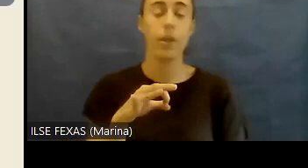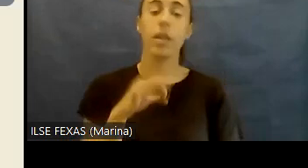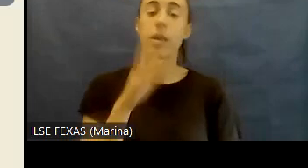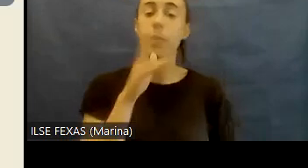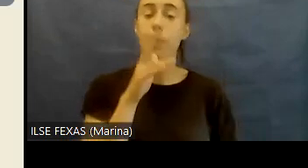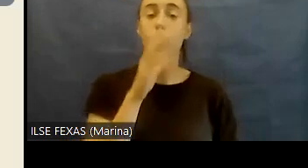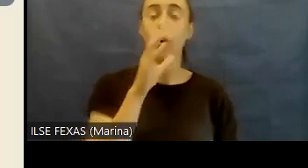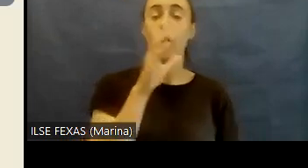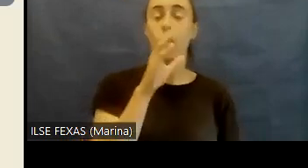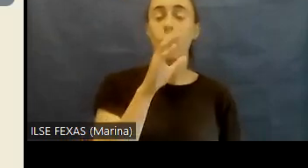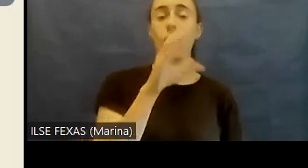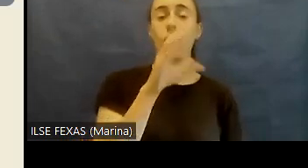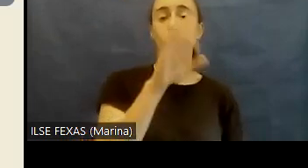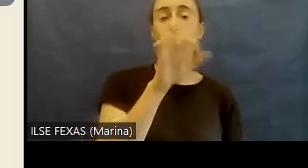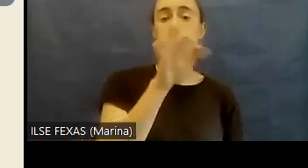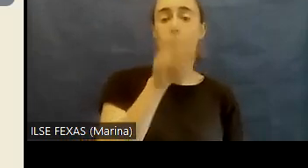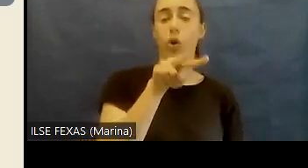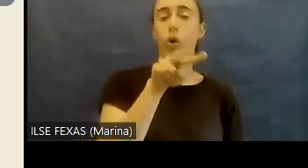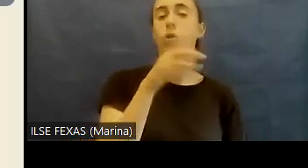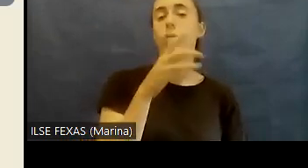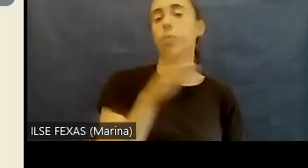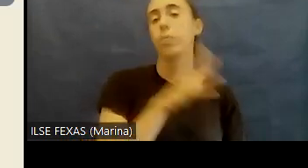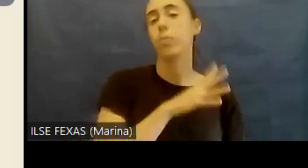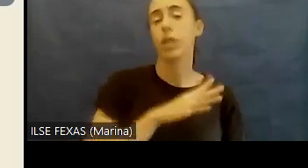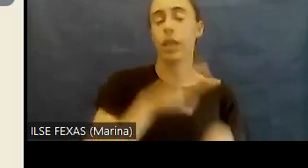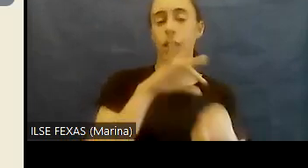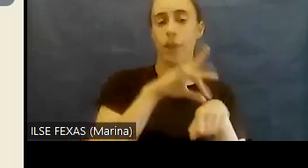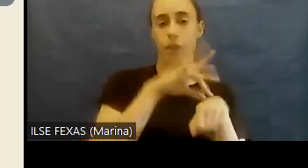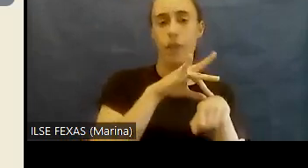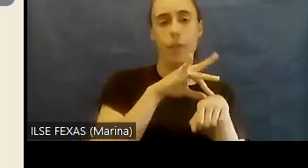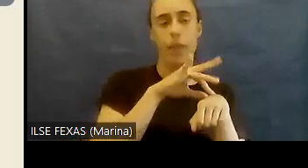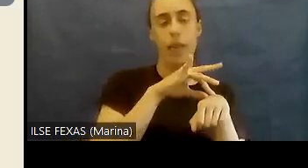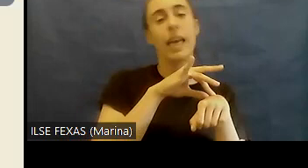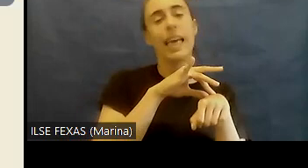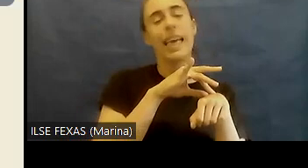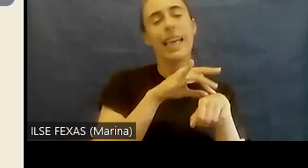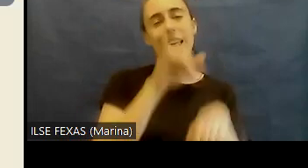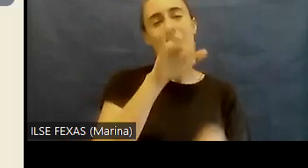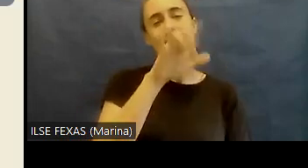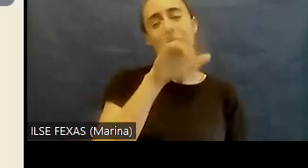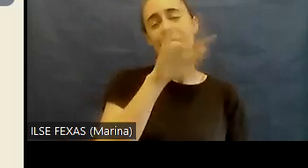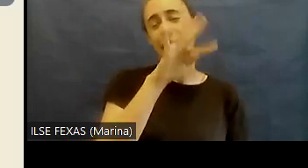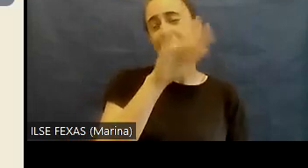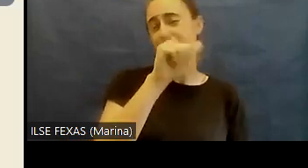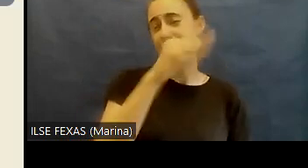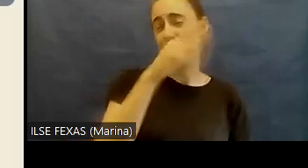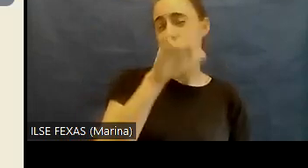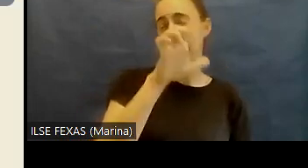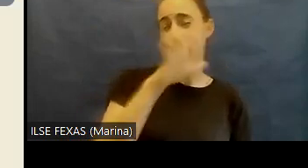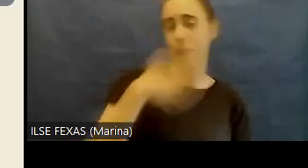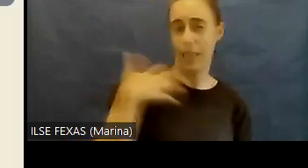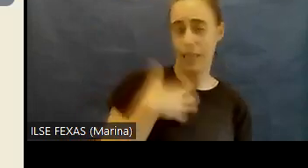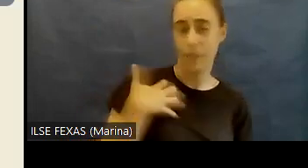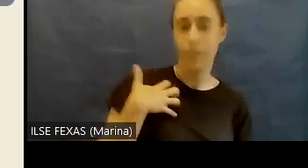es, también para el síndrome de intestino irritable nos puede venir bien, para las enfermedades inflamatorias intestinales que, como os comentaba, en el caso del